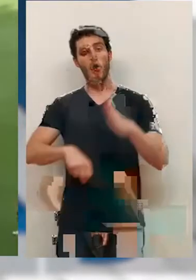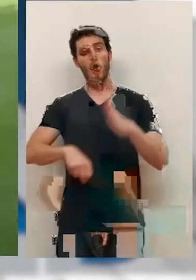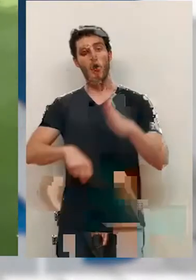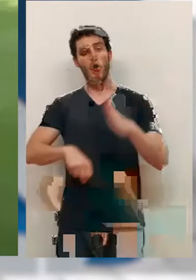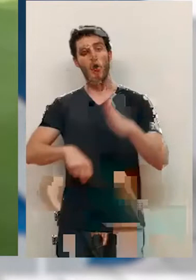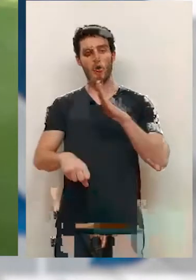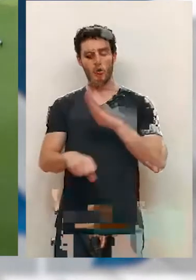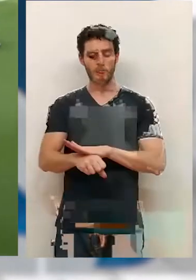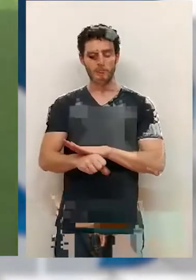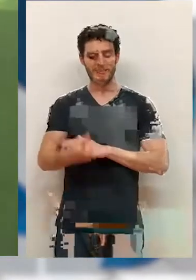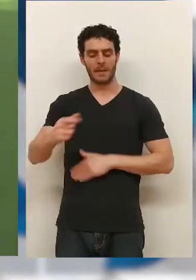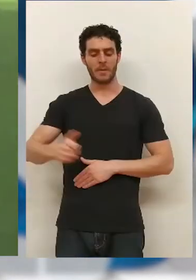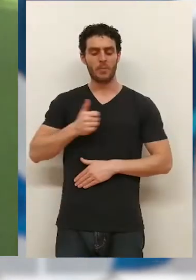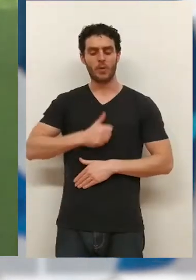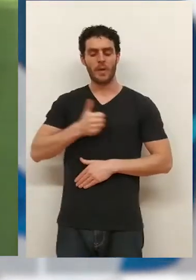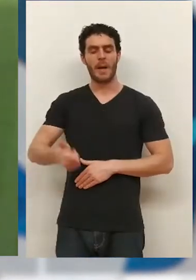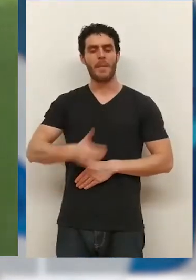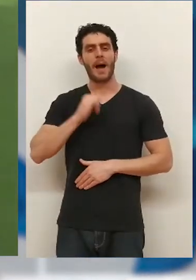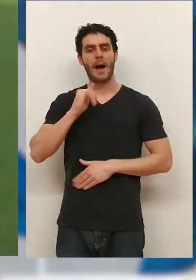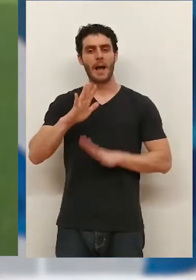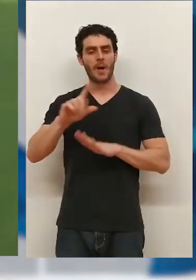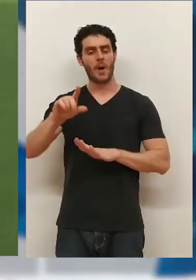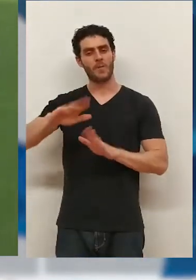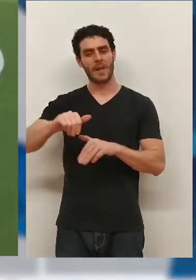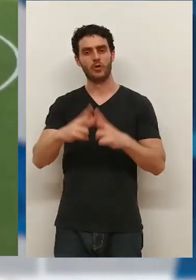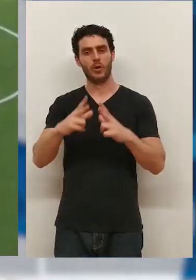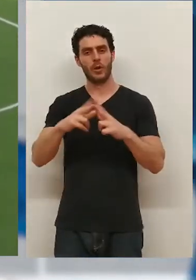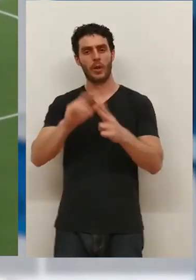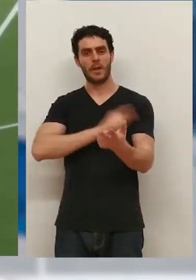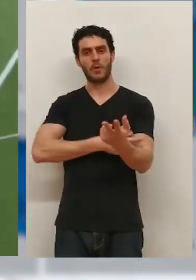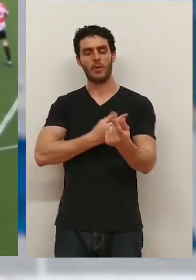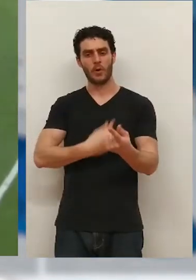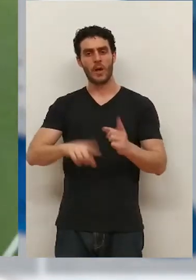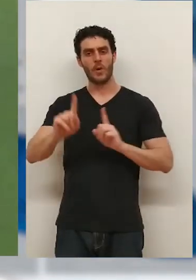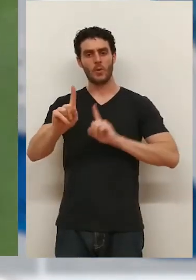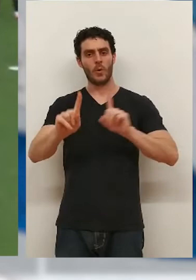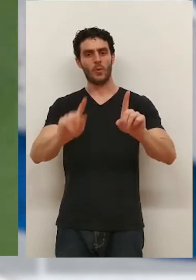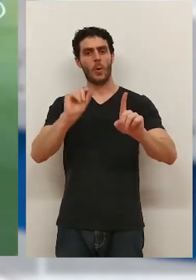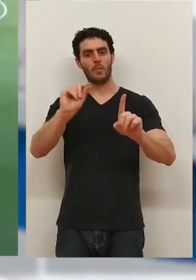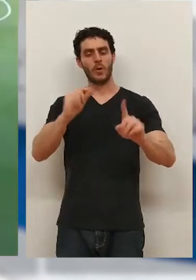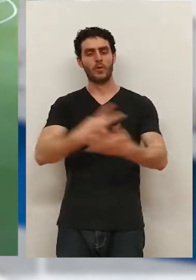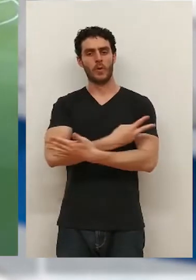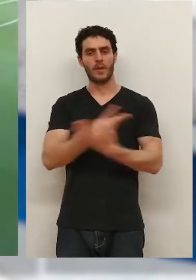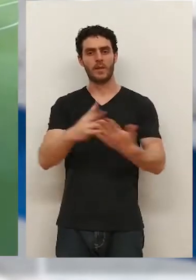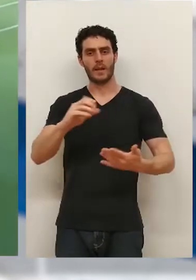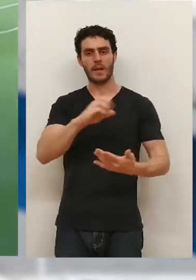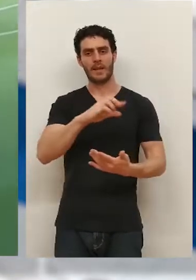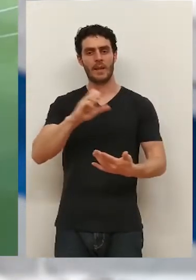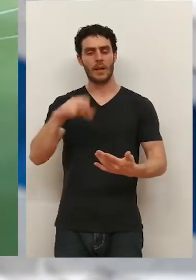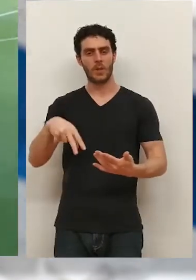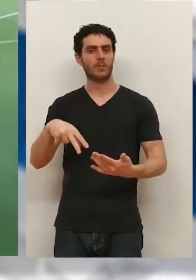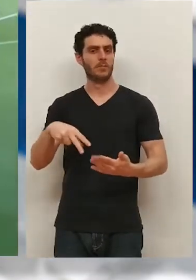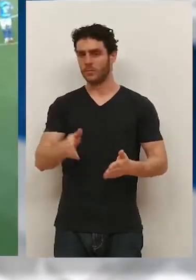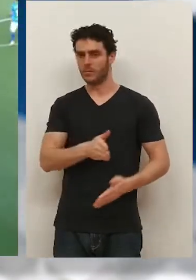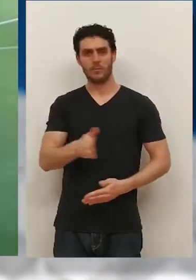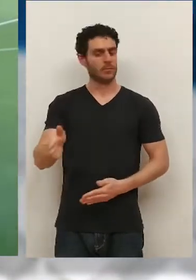ponerse por delante. Duba aprovechó un rechace de Albisuá para batir a Vidal y llevar la euforia al fondo sur de las gambas. Pudo